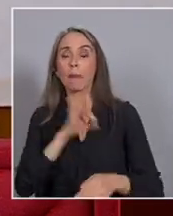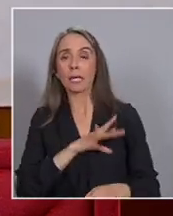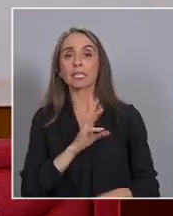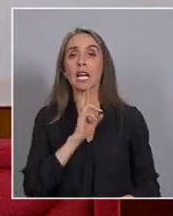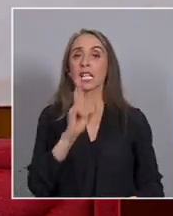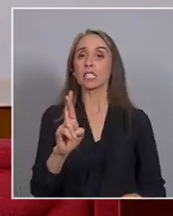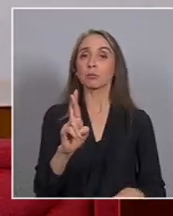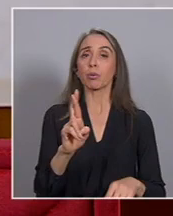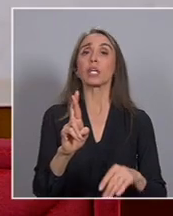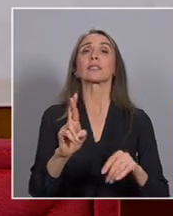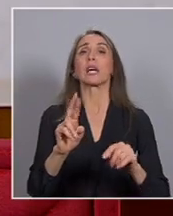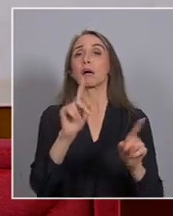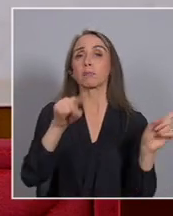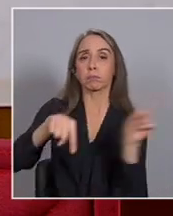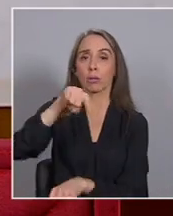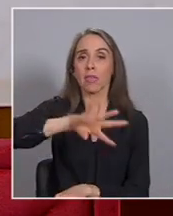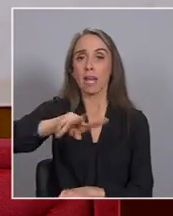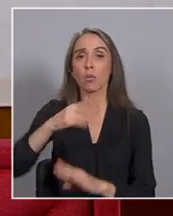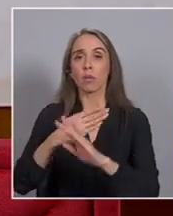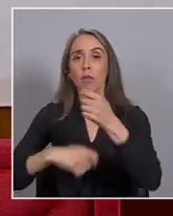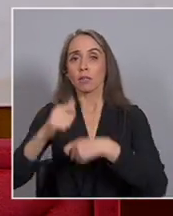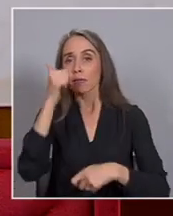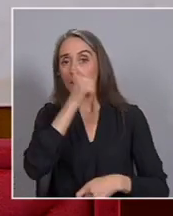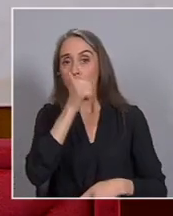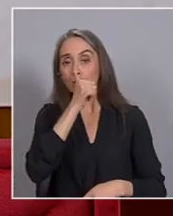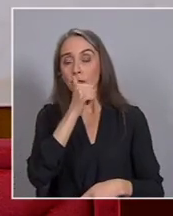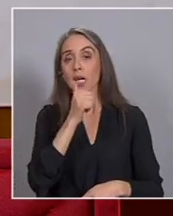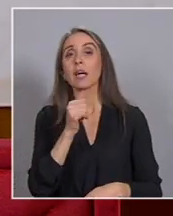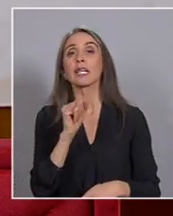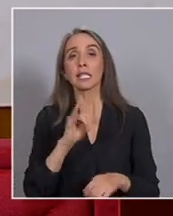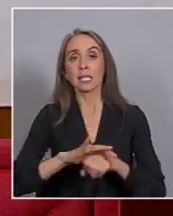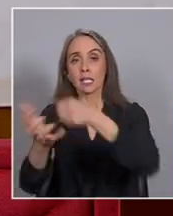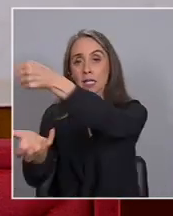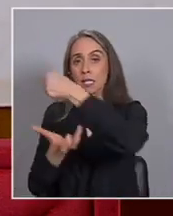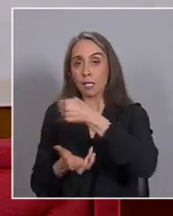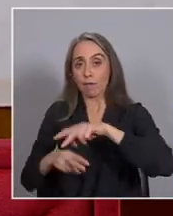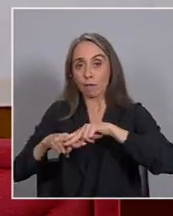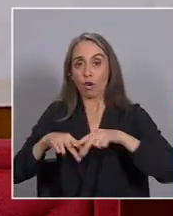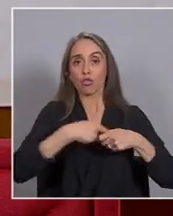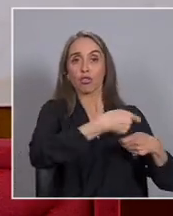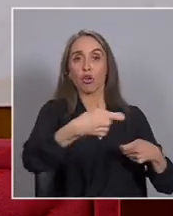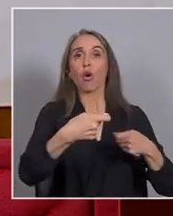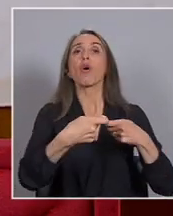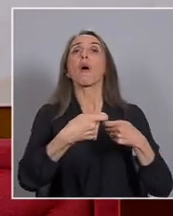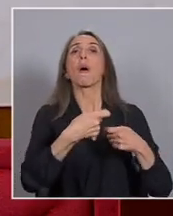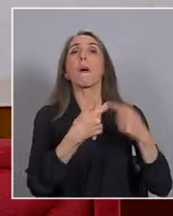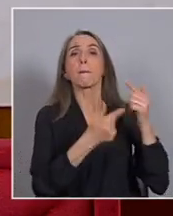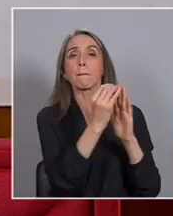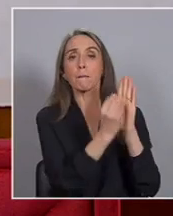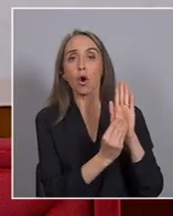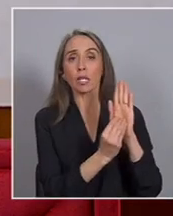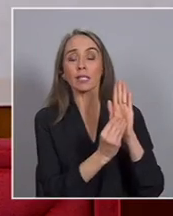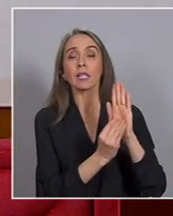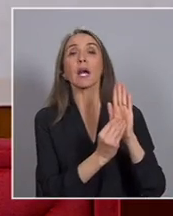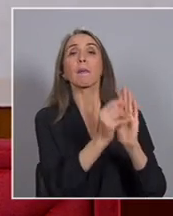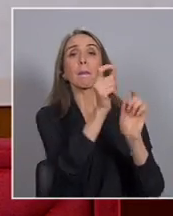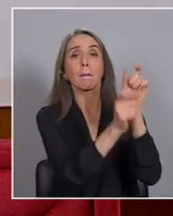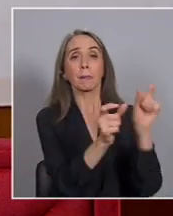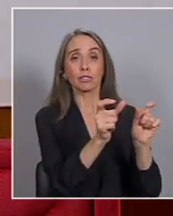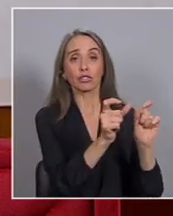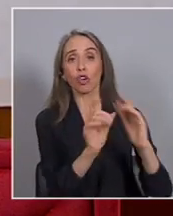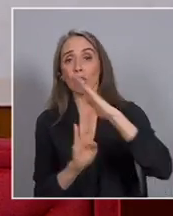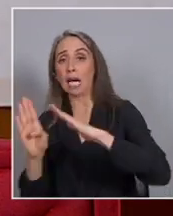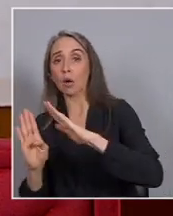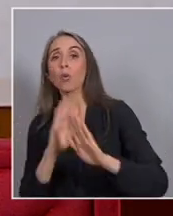respuesta maciza a la delincuencia y el narcotráfico, y financiar políticas que vayan al cuidado de quienes cuidan,